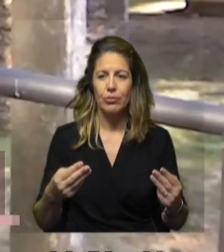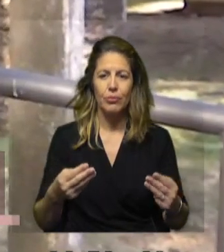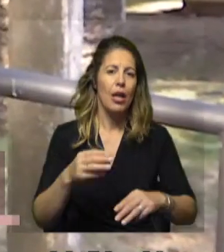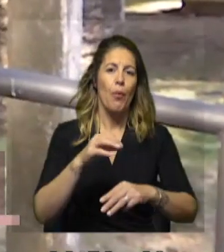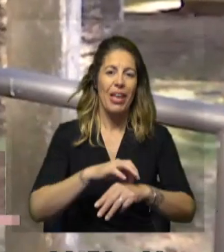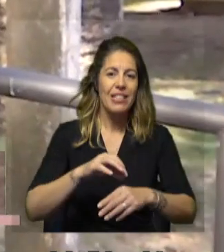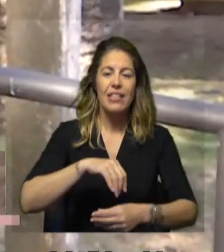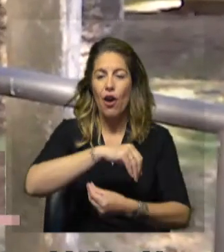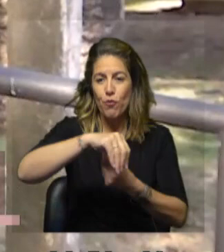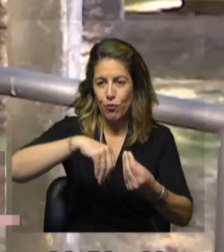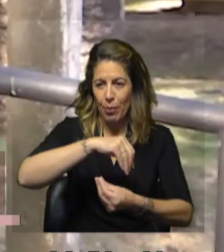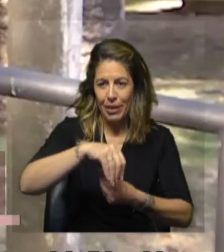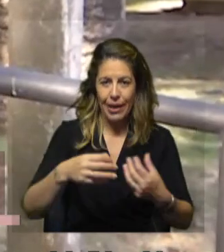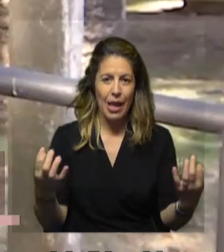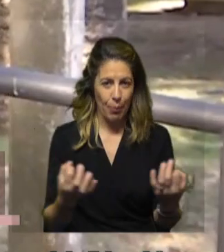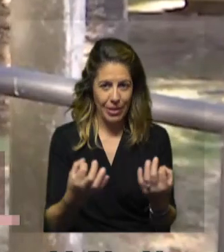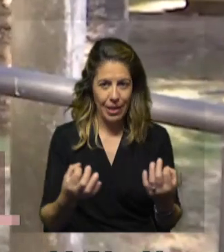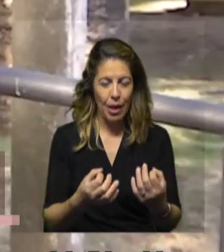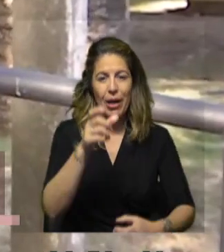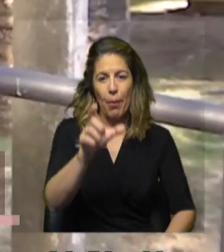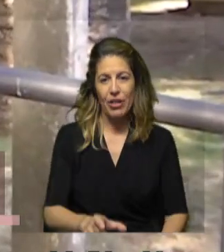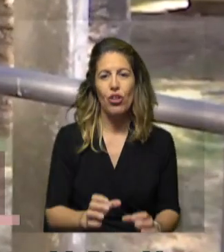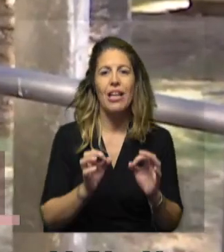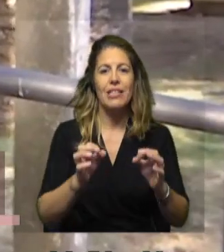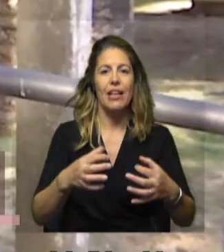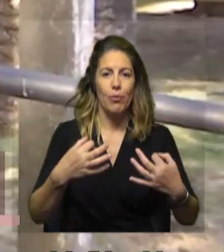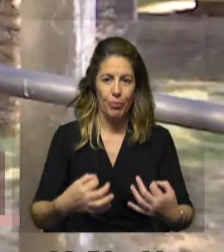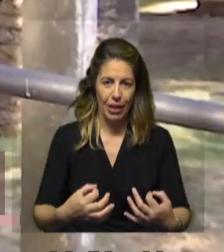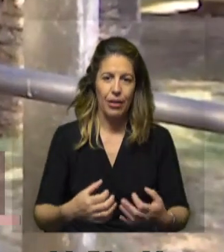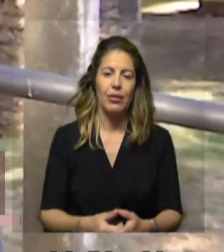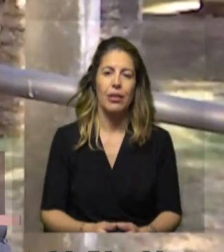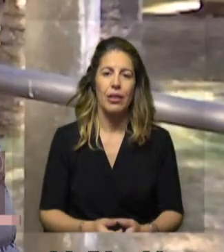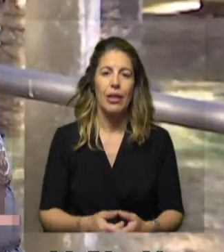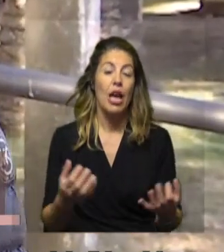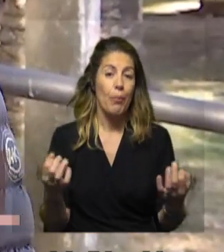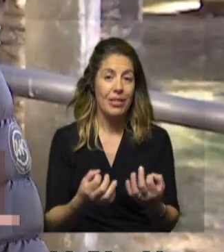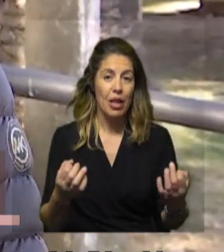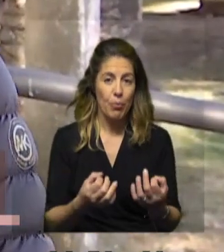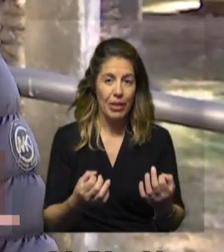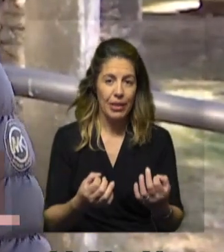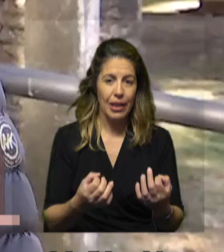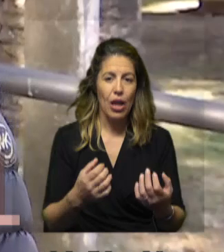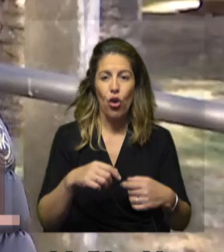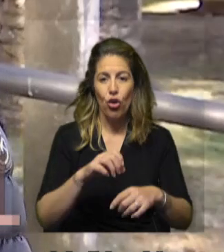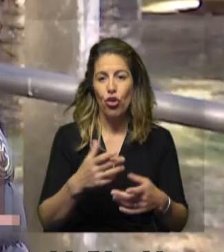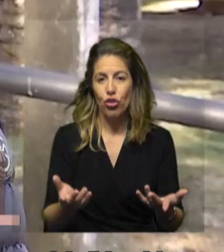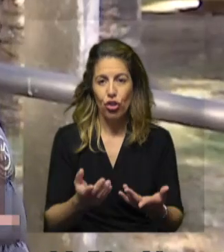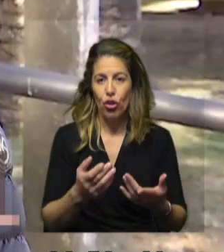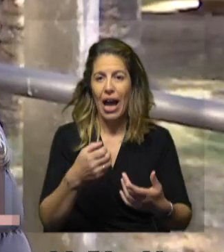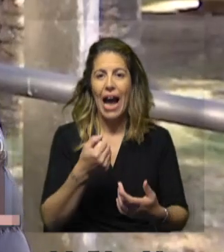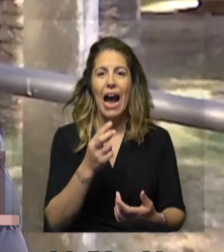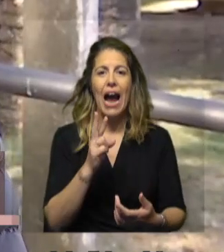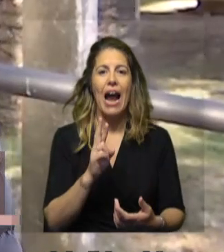medicina familiar, otras especialidades, para que los pacientes lleguen en tiempo informado, particularmente con la artritis reumatoidea y con otras artritis como la